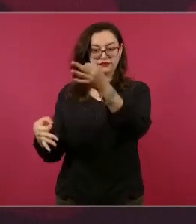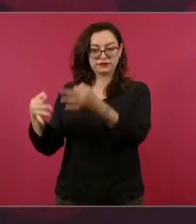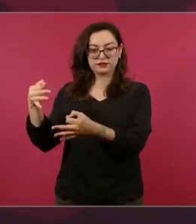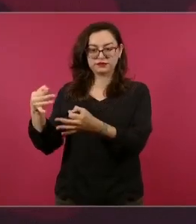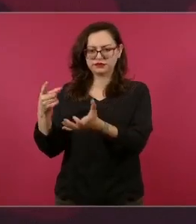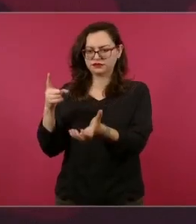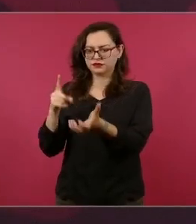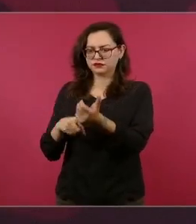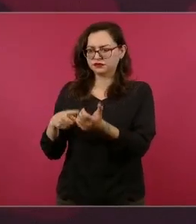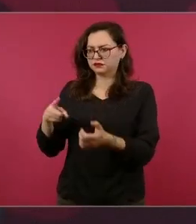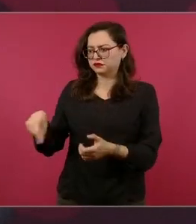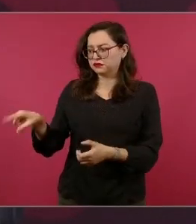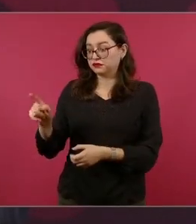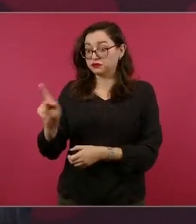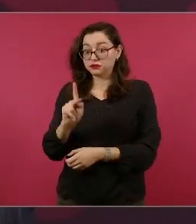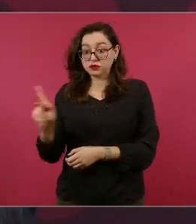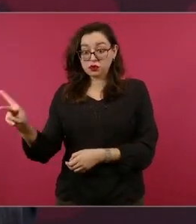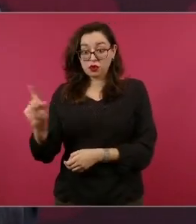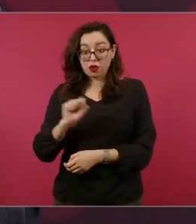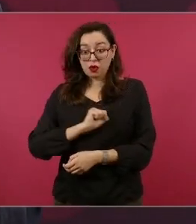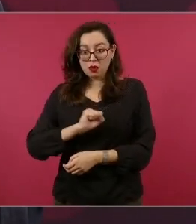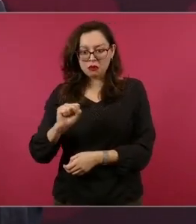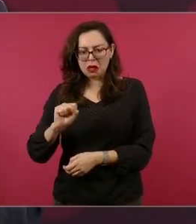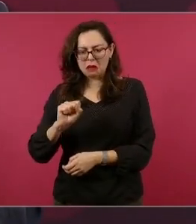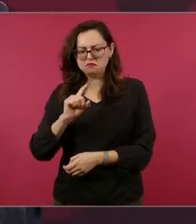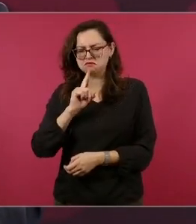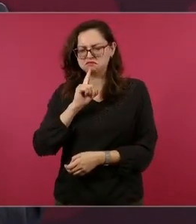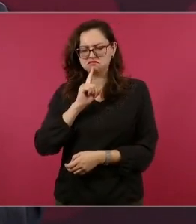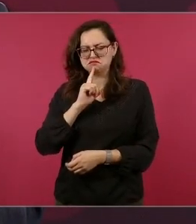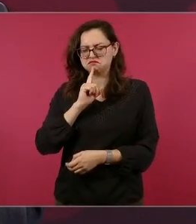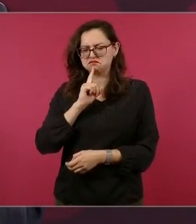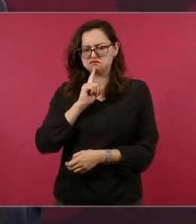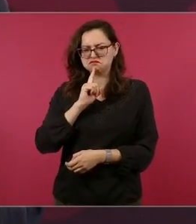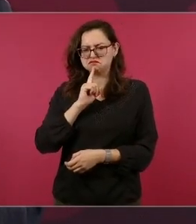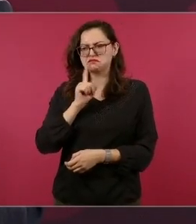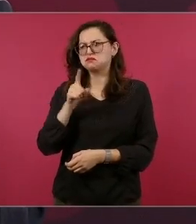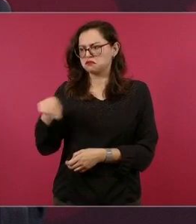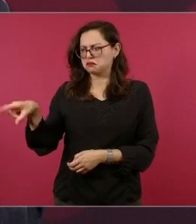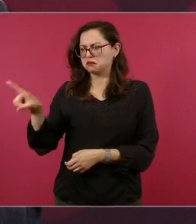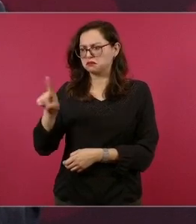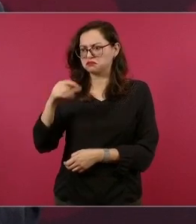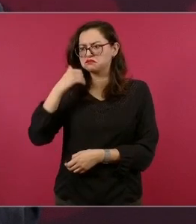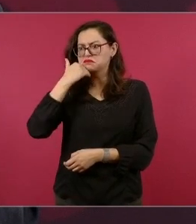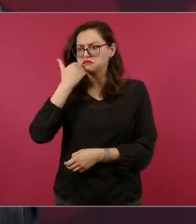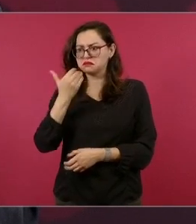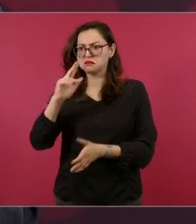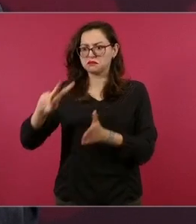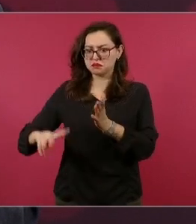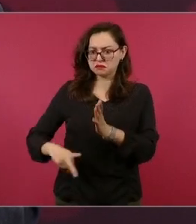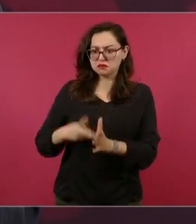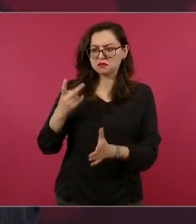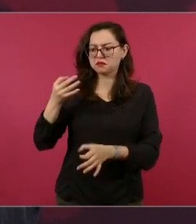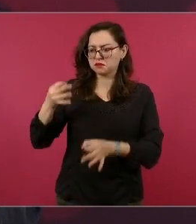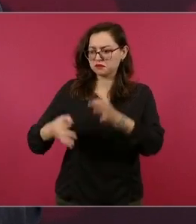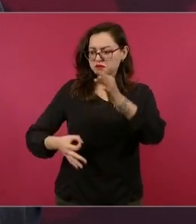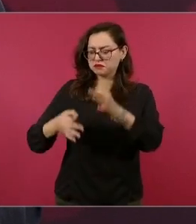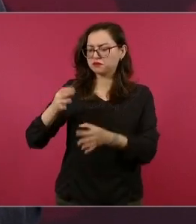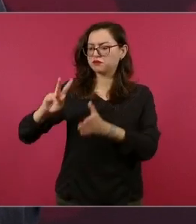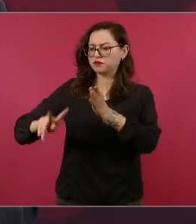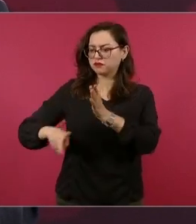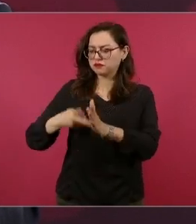pues que tengan posibilidad de participar en la elección jueces que